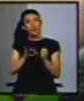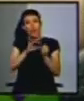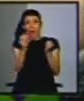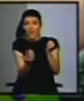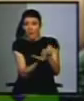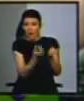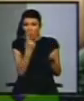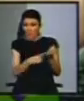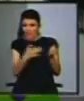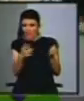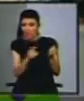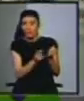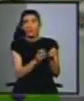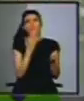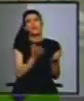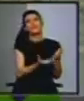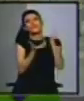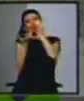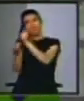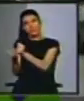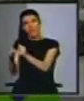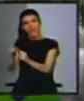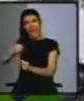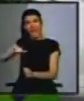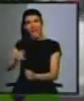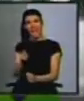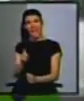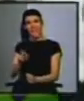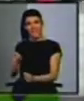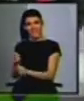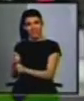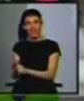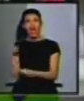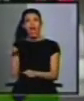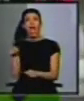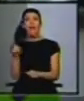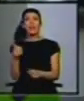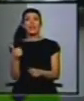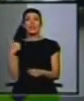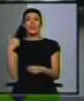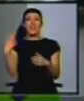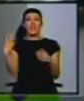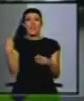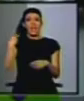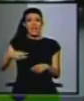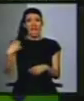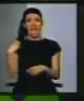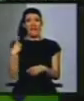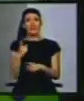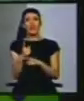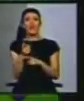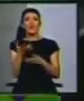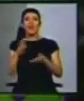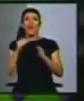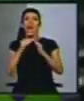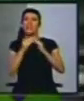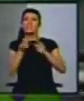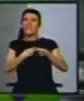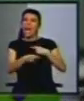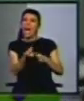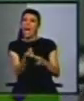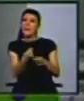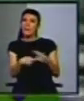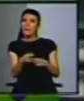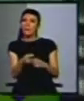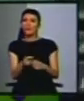fondos a Javier Garriga. En su calidad de gerente de la reconocida casa de cambio de Viña del Mar Turiscam y de